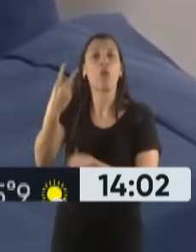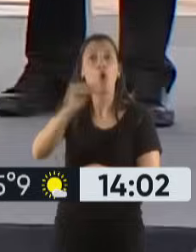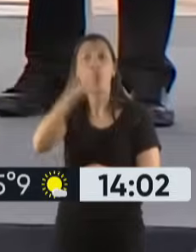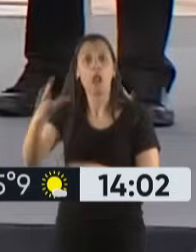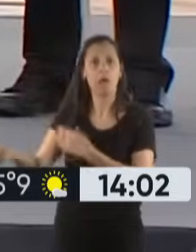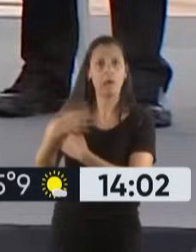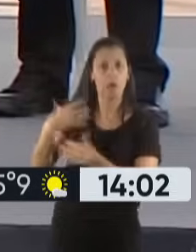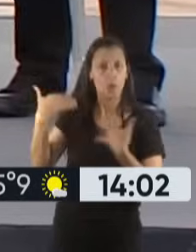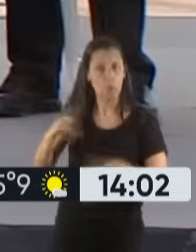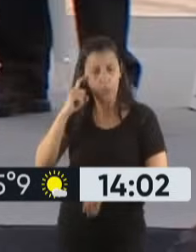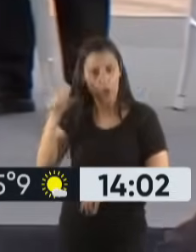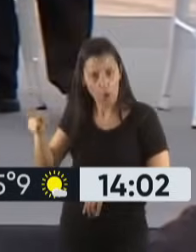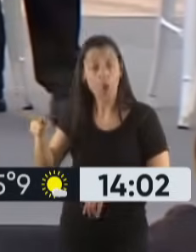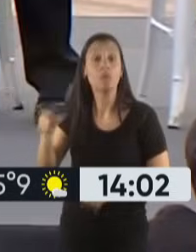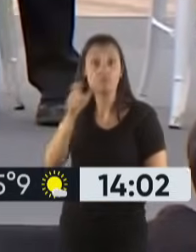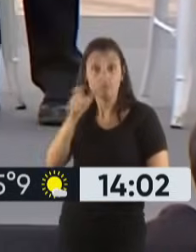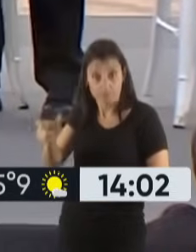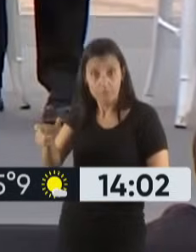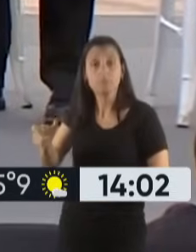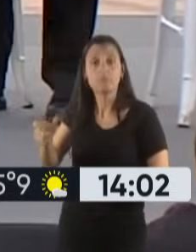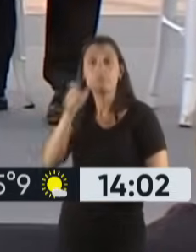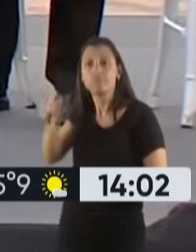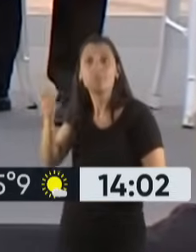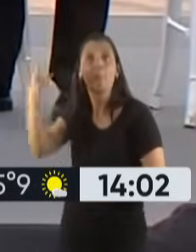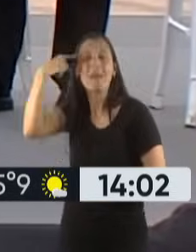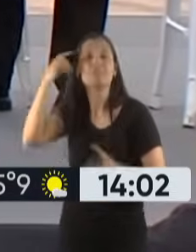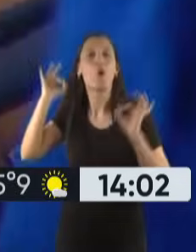Y es un loco que le contestás el mensaje y te sigue hablando.